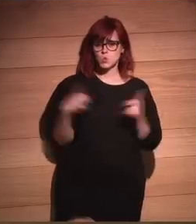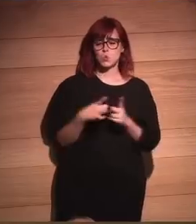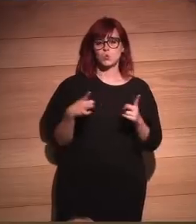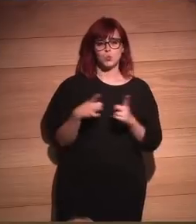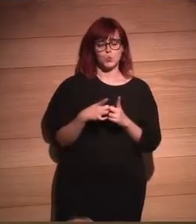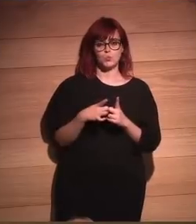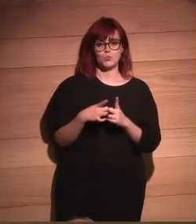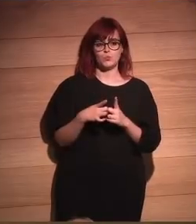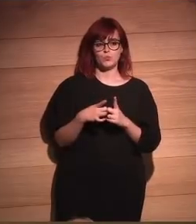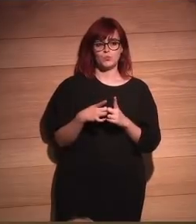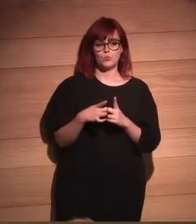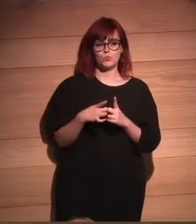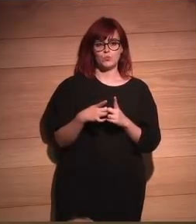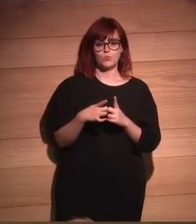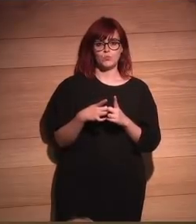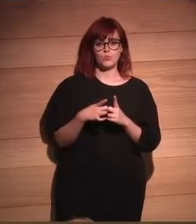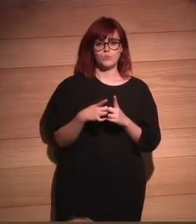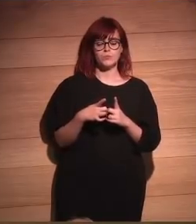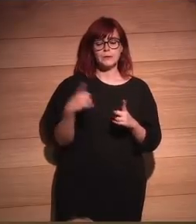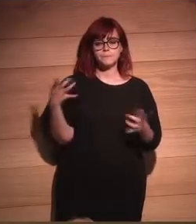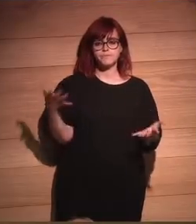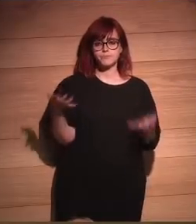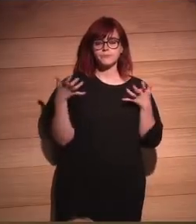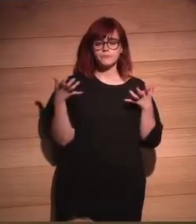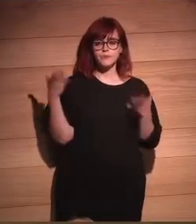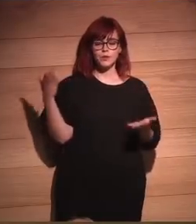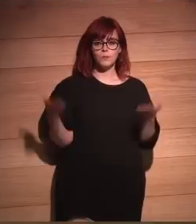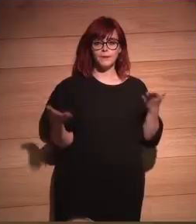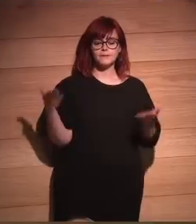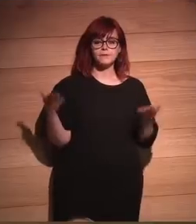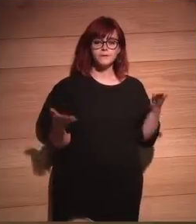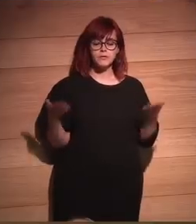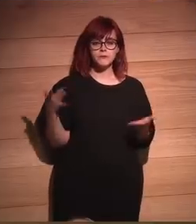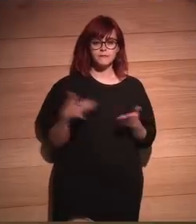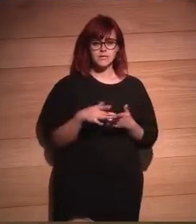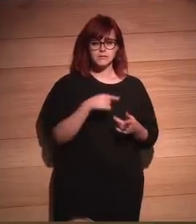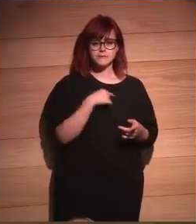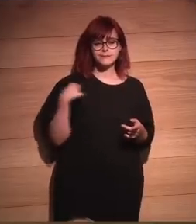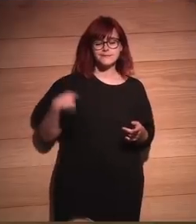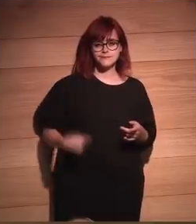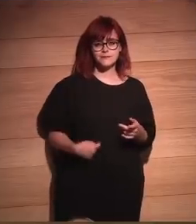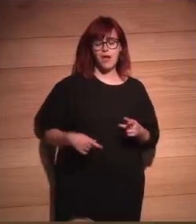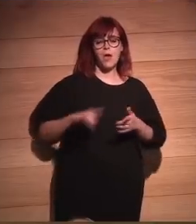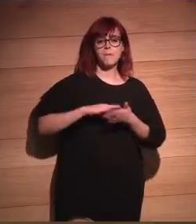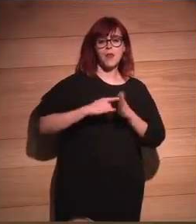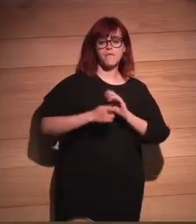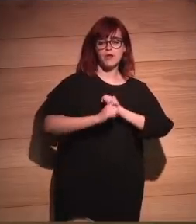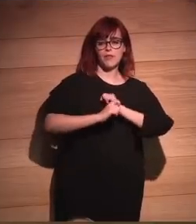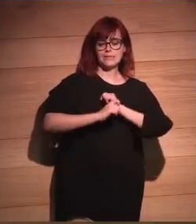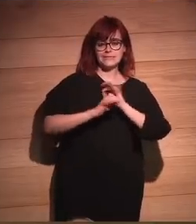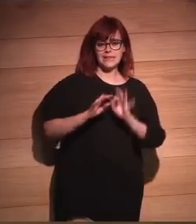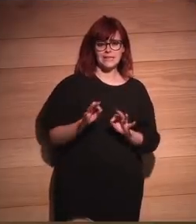lo que quiero decir es que la gran ventaja comparativa que tiene China en lo que se refiere a planificación estratégica es que